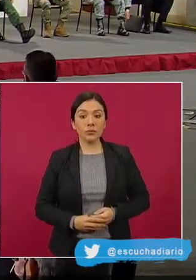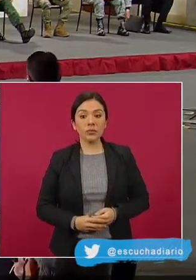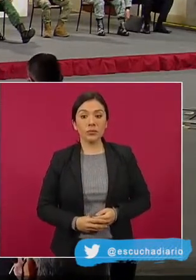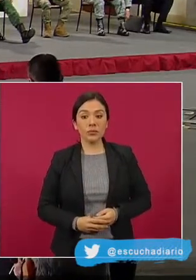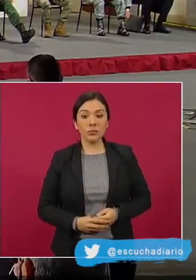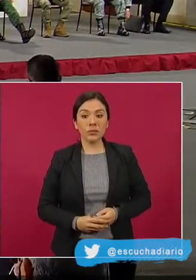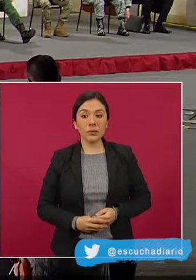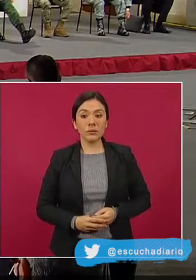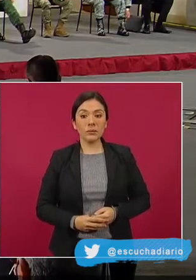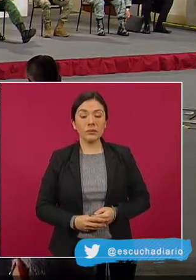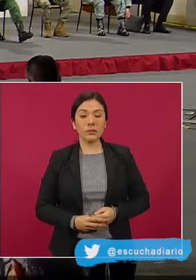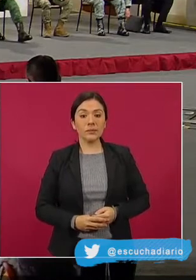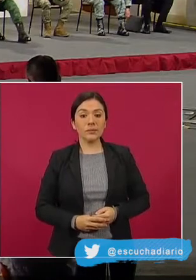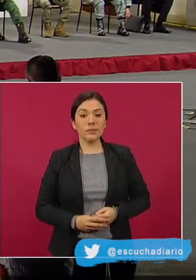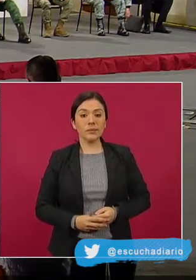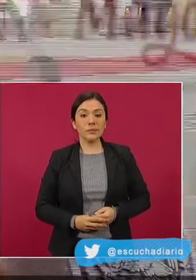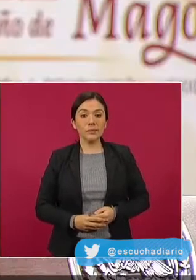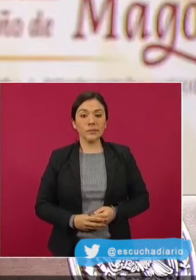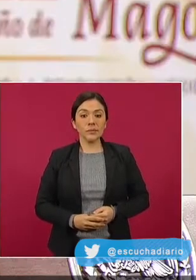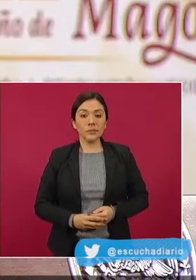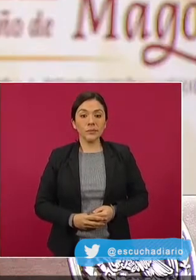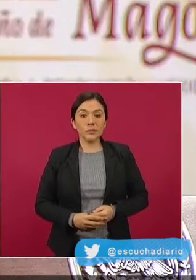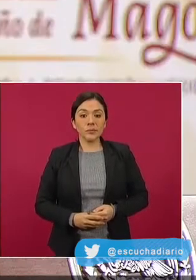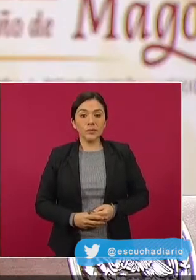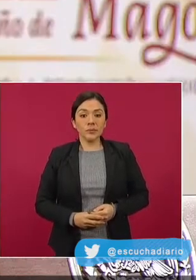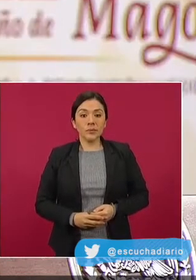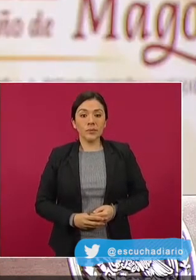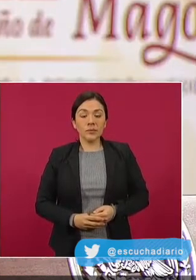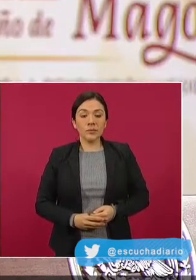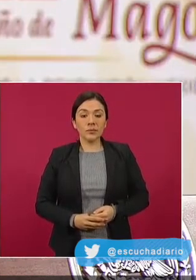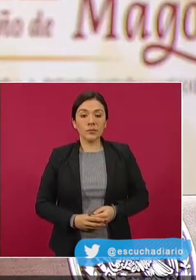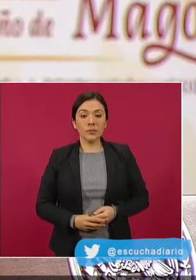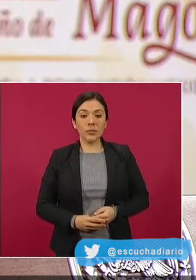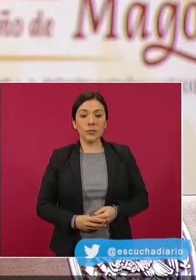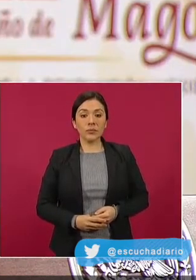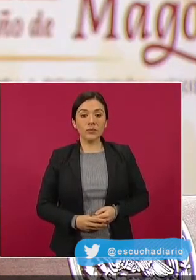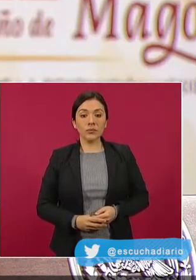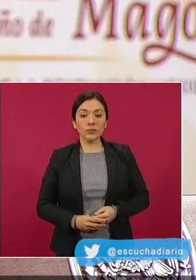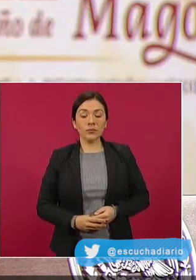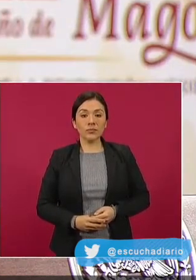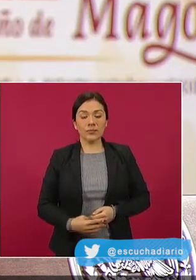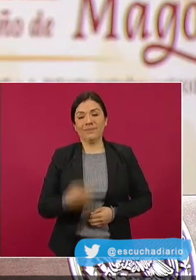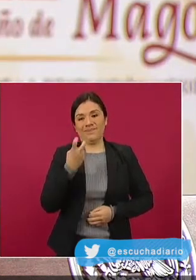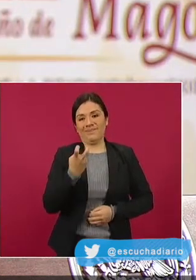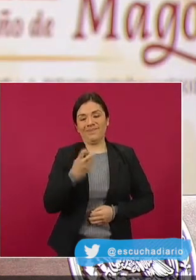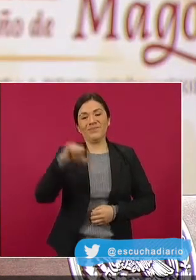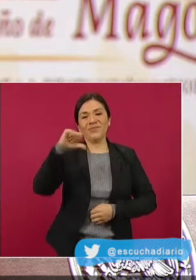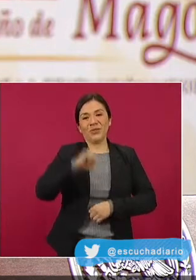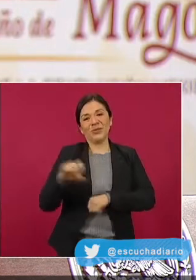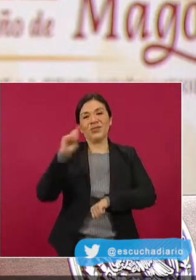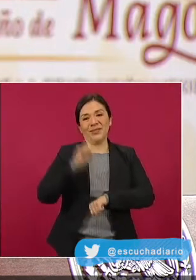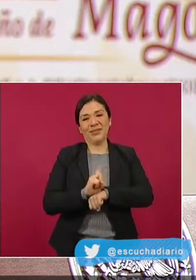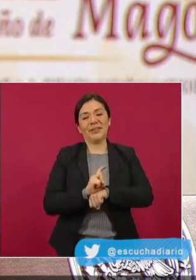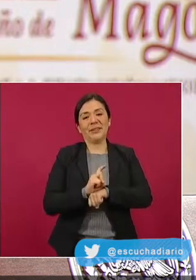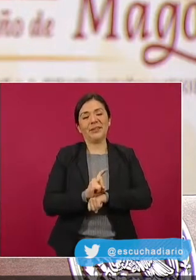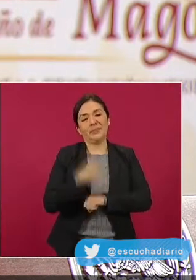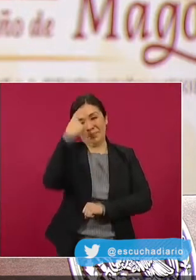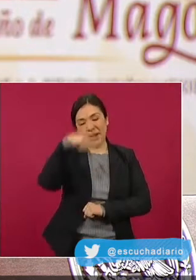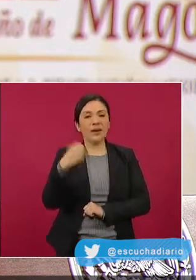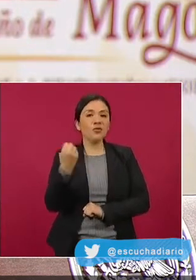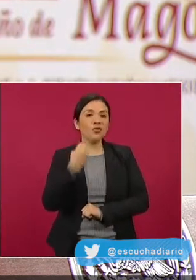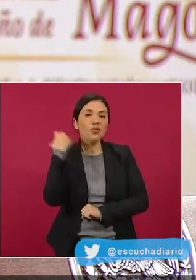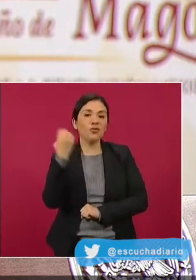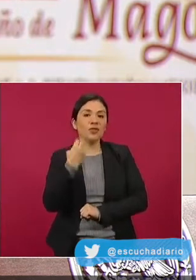disminuido en 32.3%. Sin embargo, aún están pendientes de proceso personajes destacados de la delincuencia organizada,